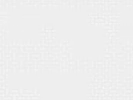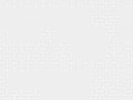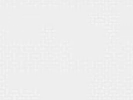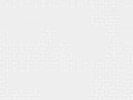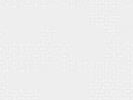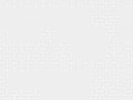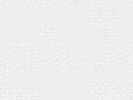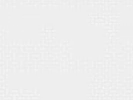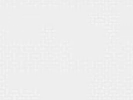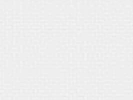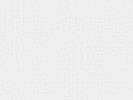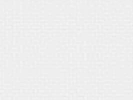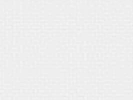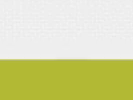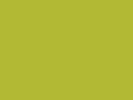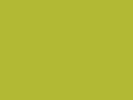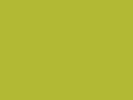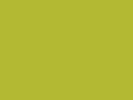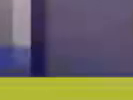canaltro.com